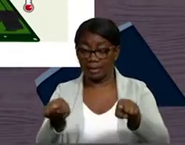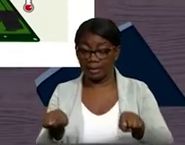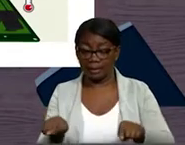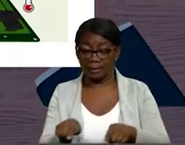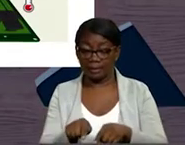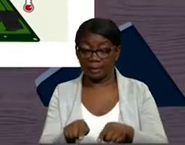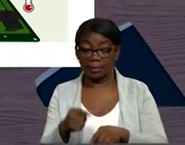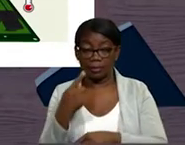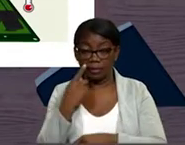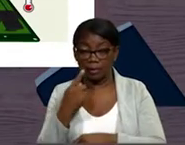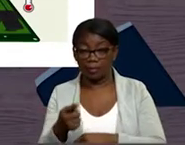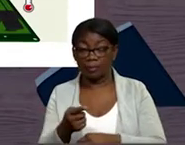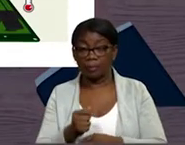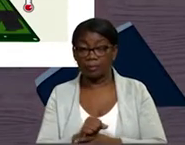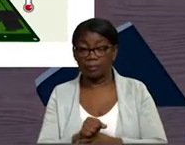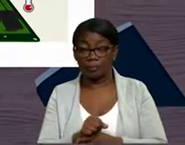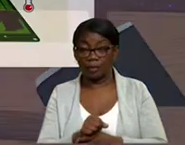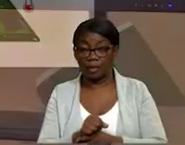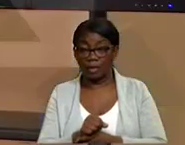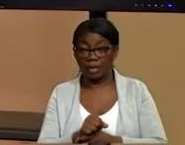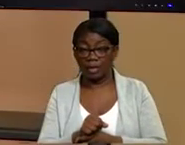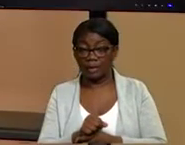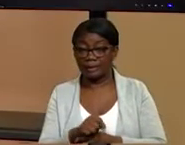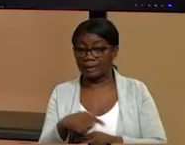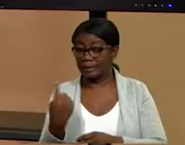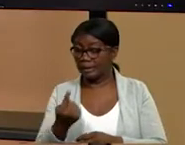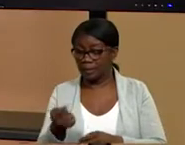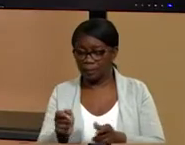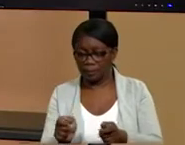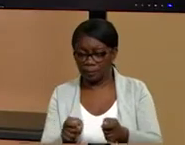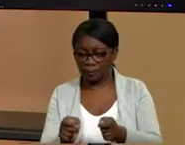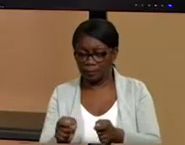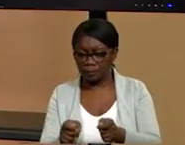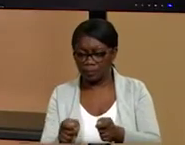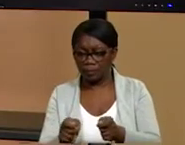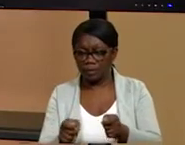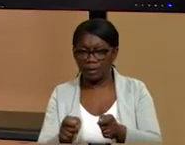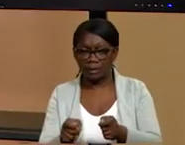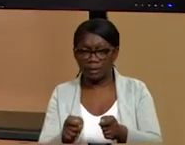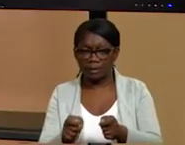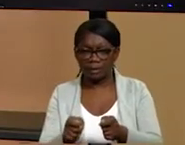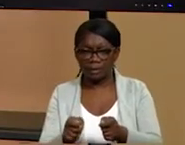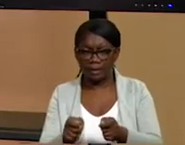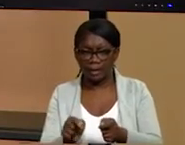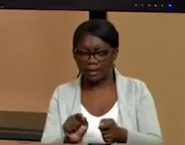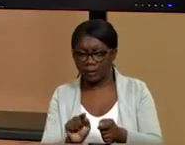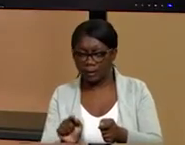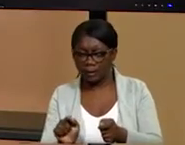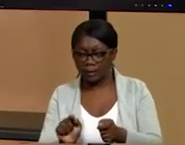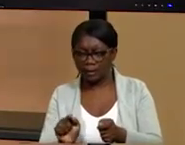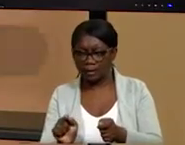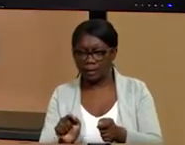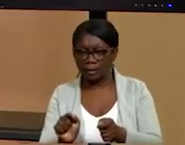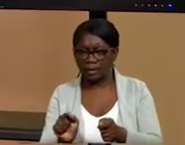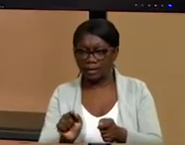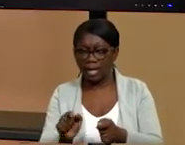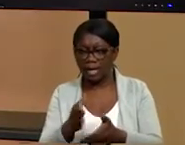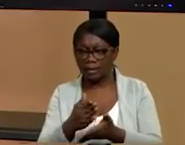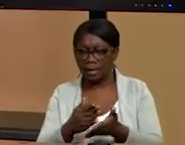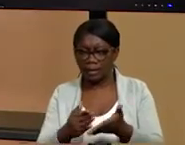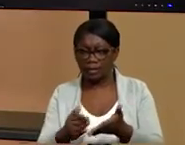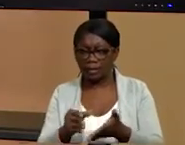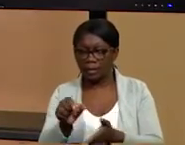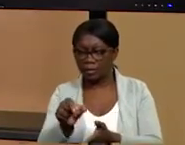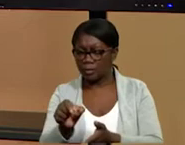aquí, hay que moverla siempre, un pequeño movimiento para ver si hay zumbidos, rechinidos, cascabeleos de algunos componentes